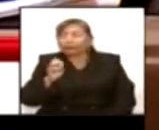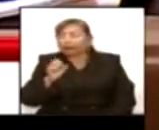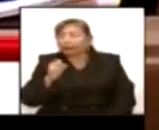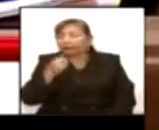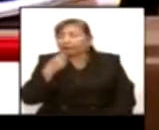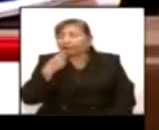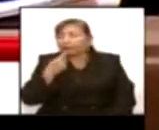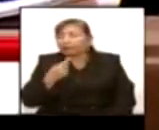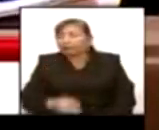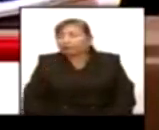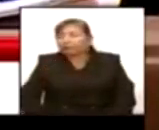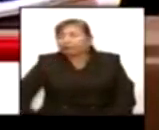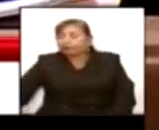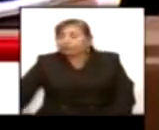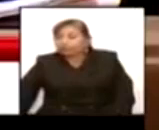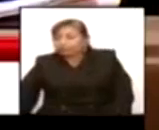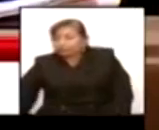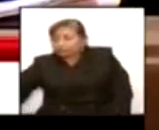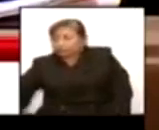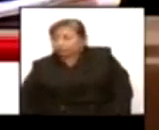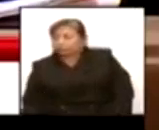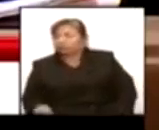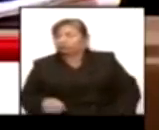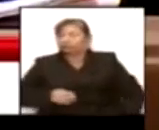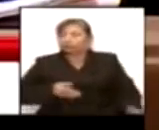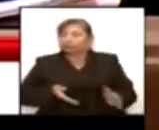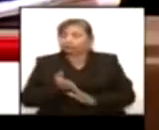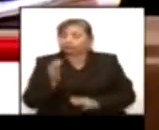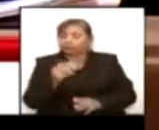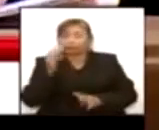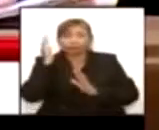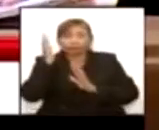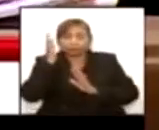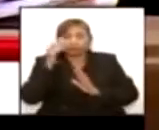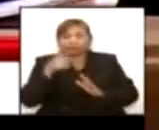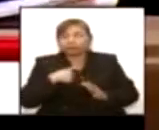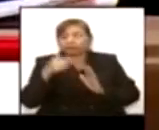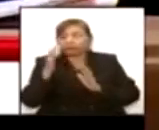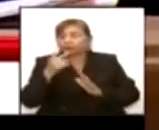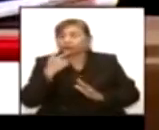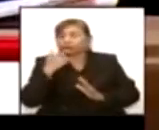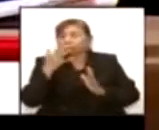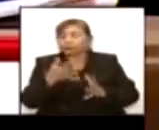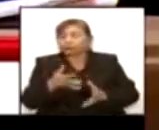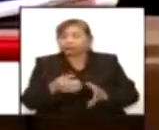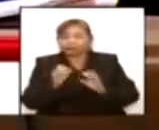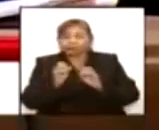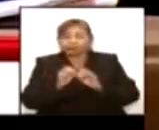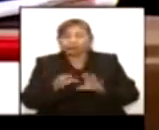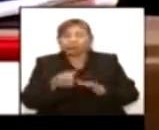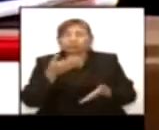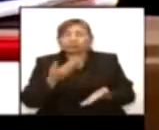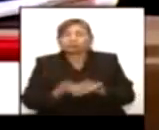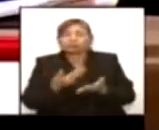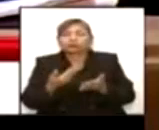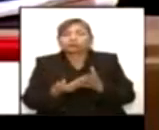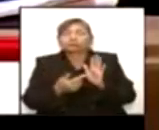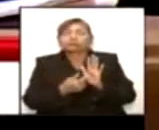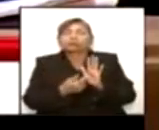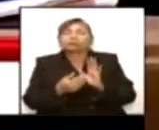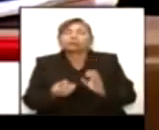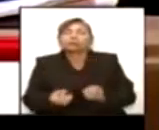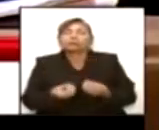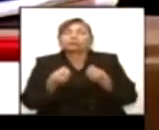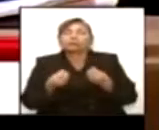yo en la exposición que he hecho, lamentablemente se ha retirado, pero en la exposición que he hecho hemos dejado claramente establecido cómo